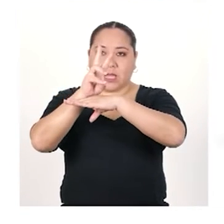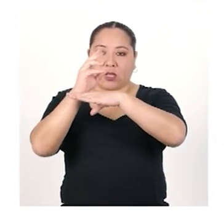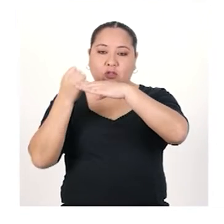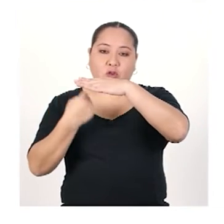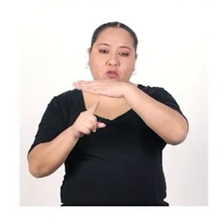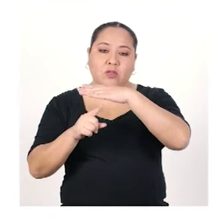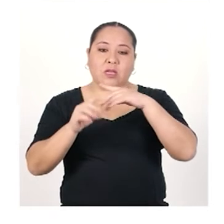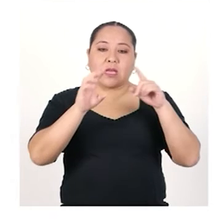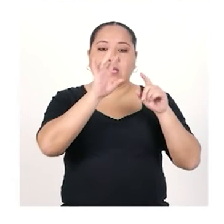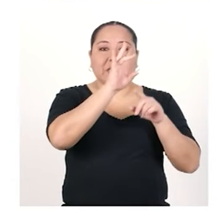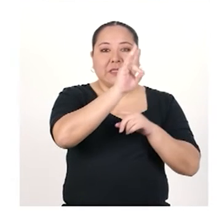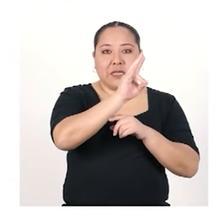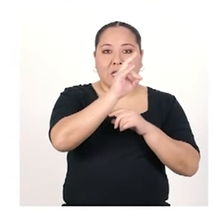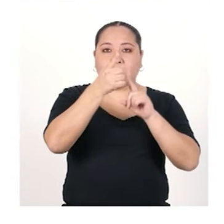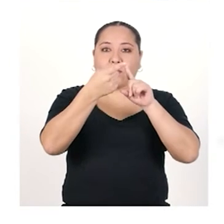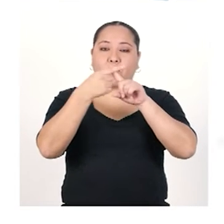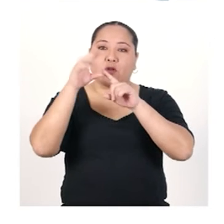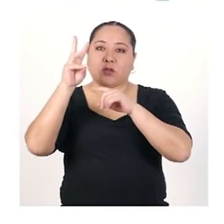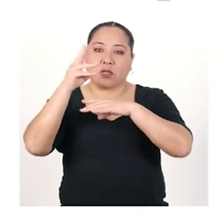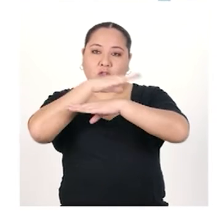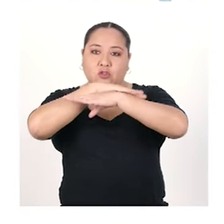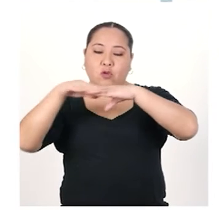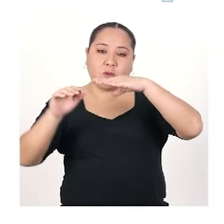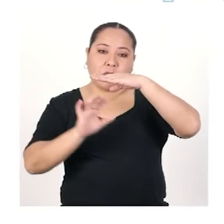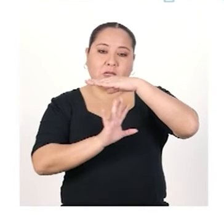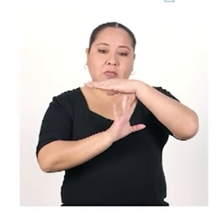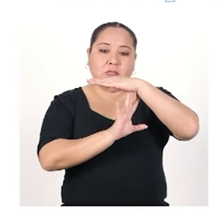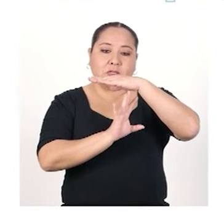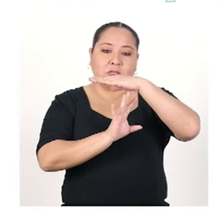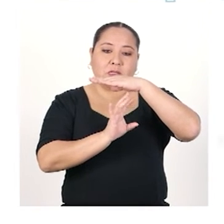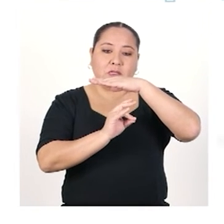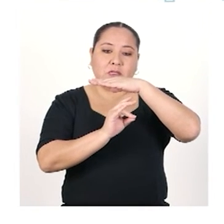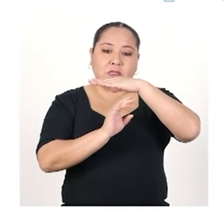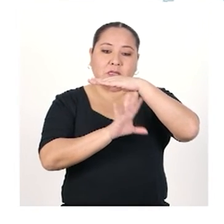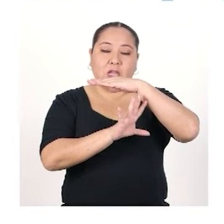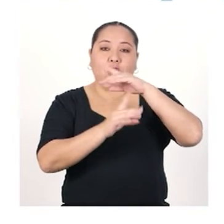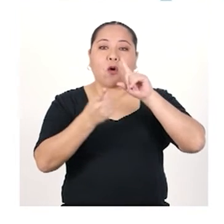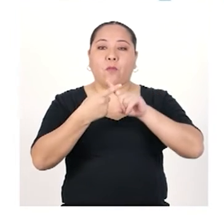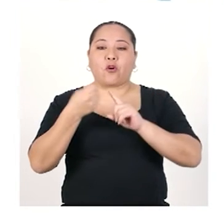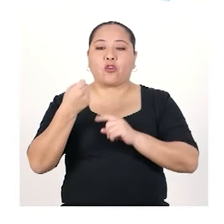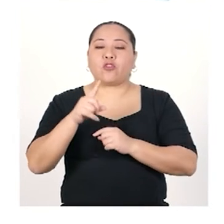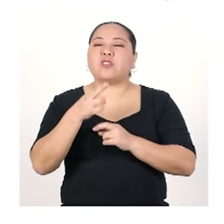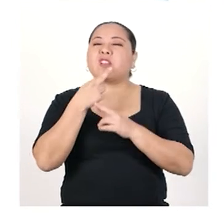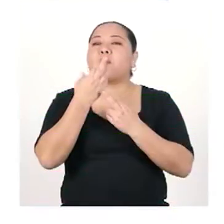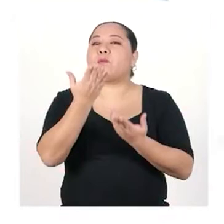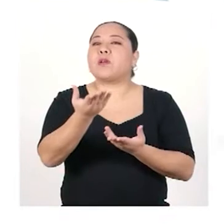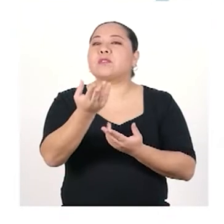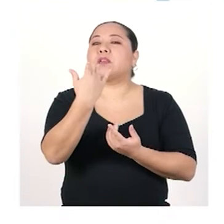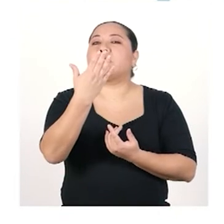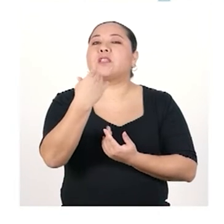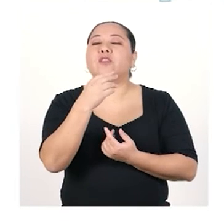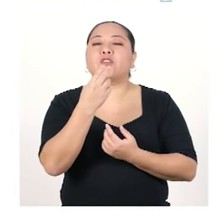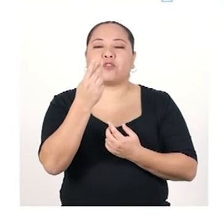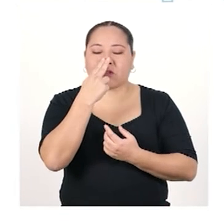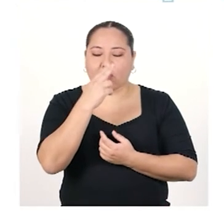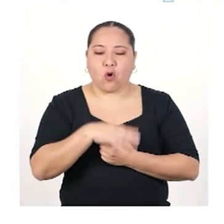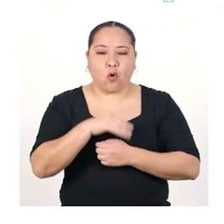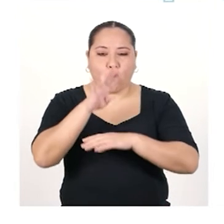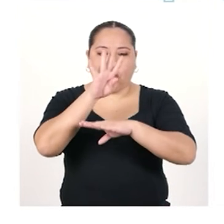es igual a 7 por 6 sobre 5 por 11, dando como resultado, tú dinos la respuesta,